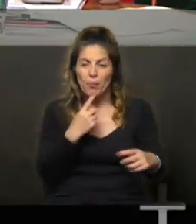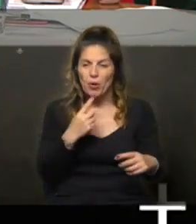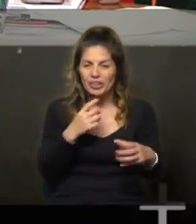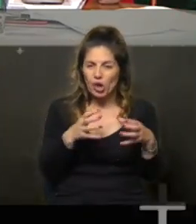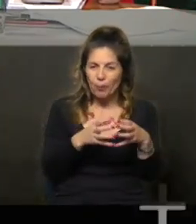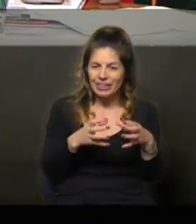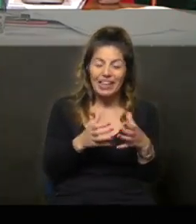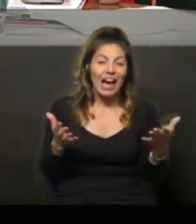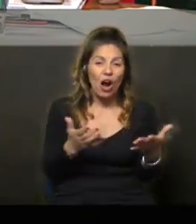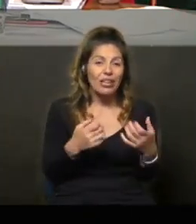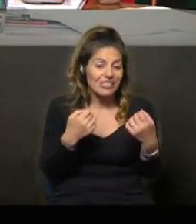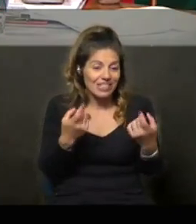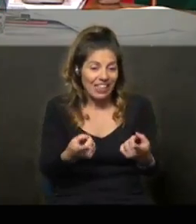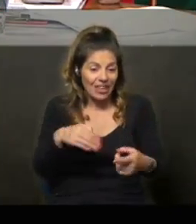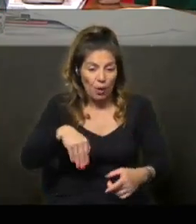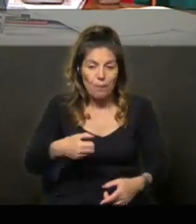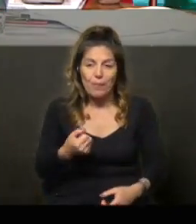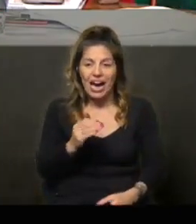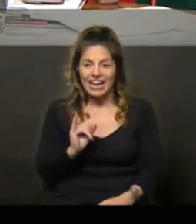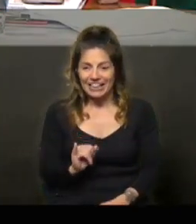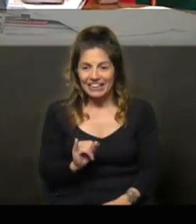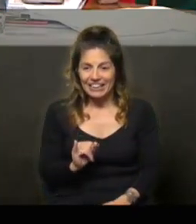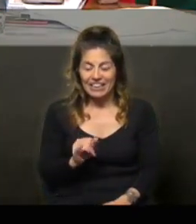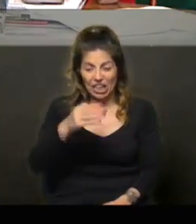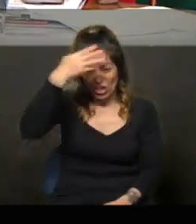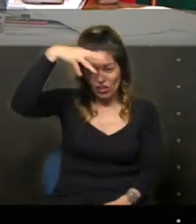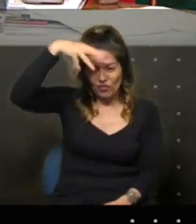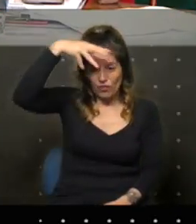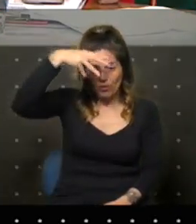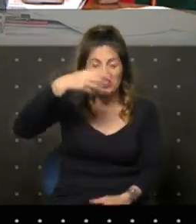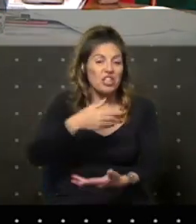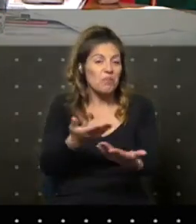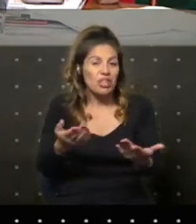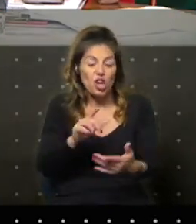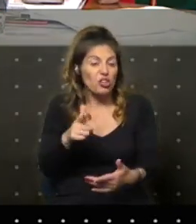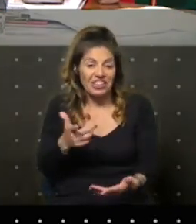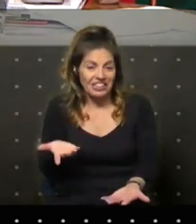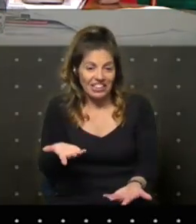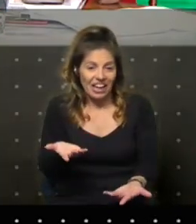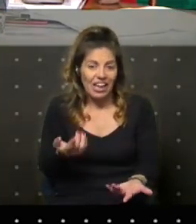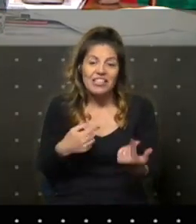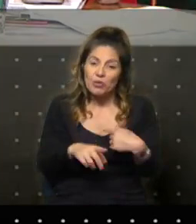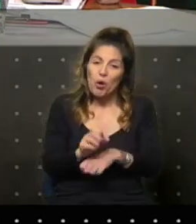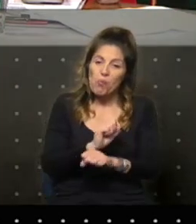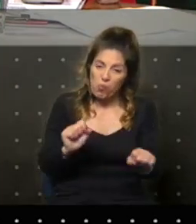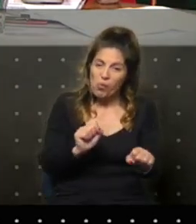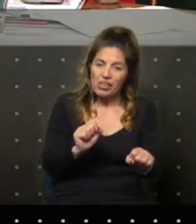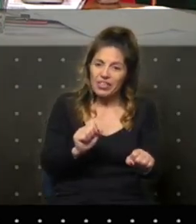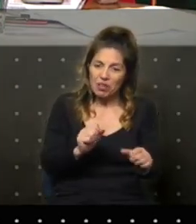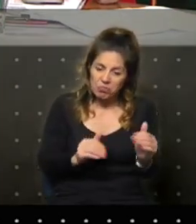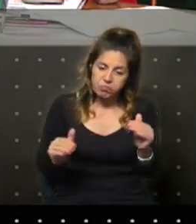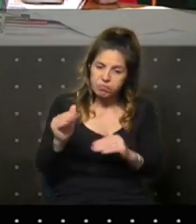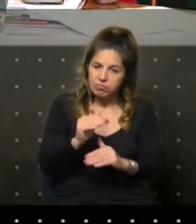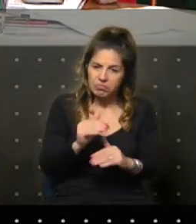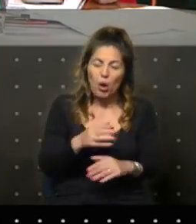que ahora tal vez se la dé un poco macri por decirlo de alguna manera y bullrich este pero no la tenía y sin embargo puede doblegar todo eso que decía Pablo